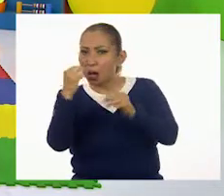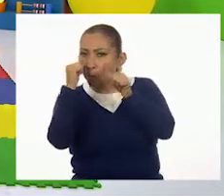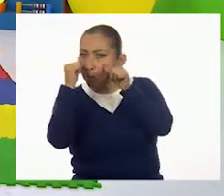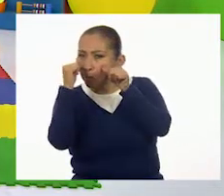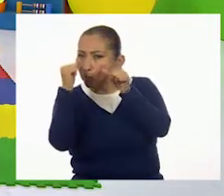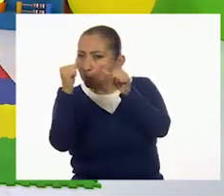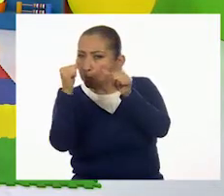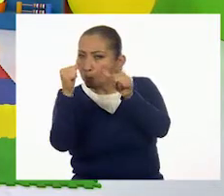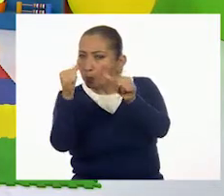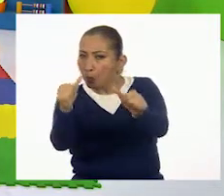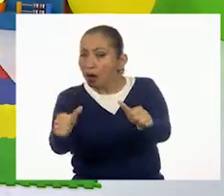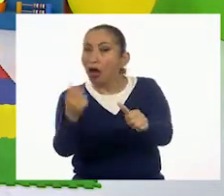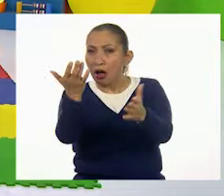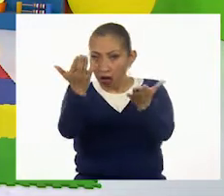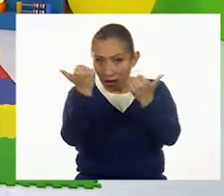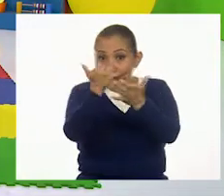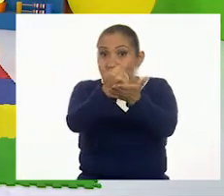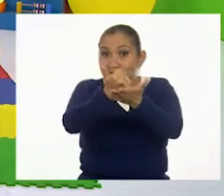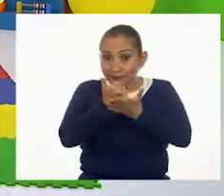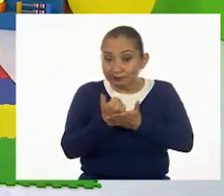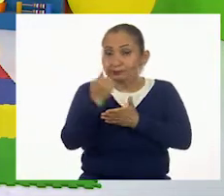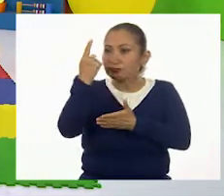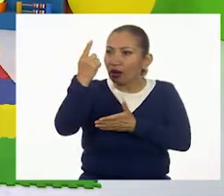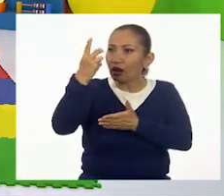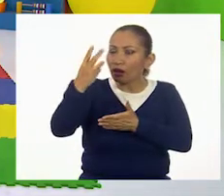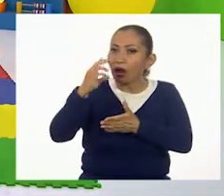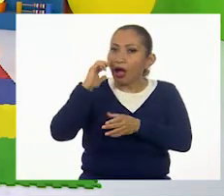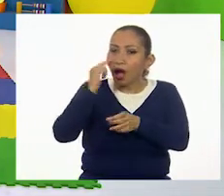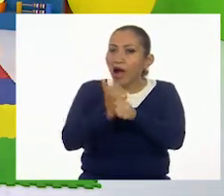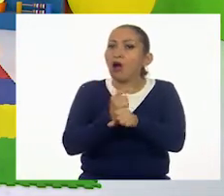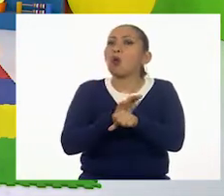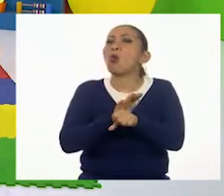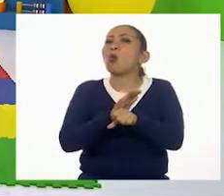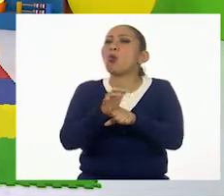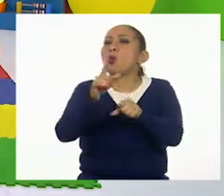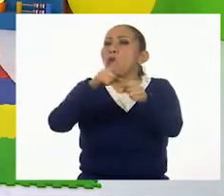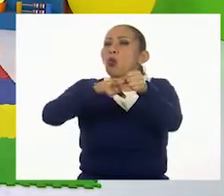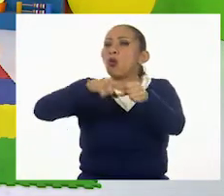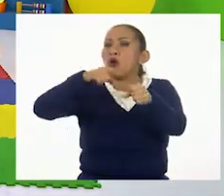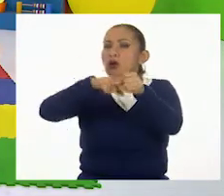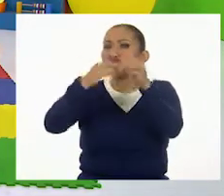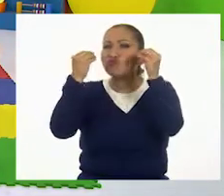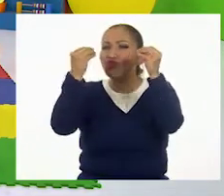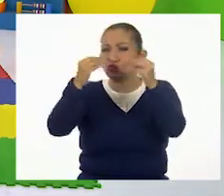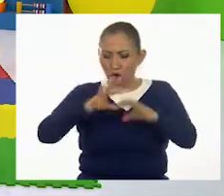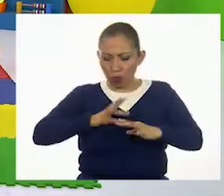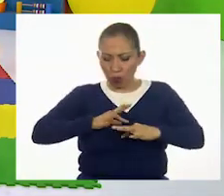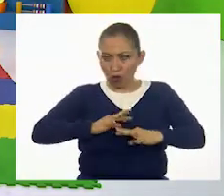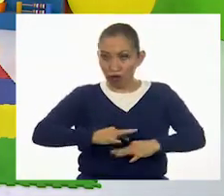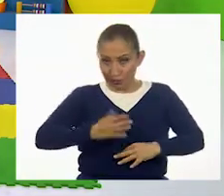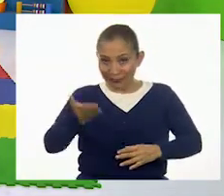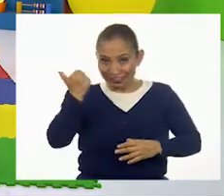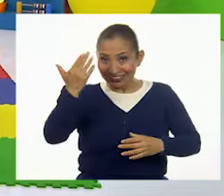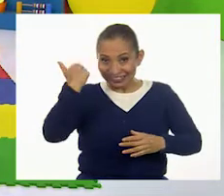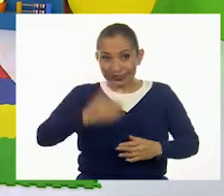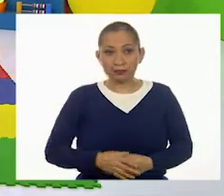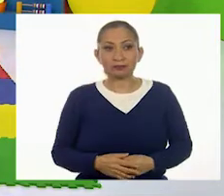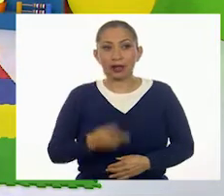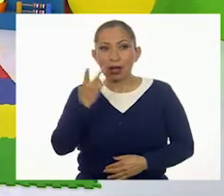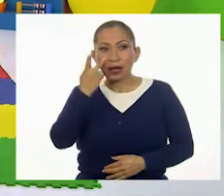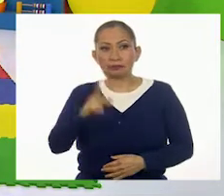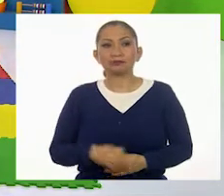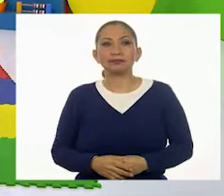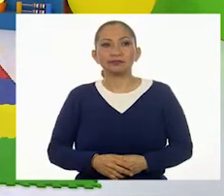mucha atención. Cuenten con nosotras para que identifiquen de qué color hay muchos botones. Venga, anímense. A